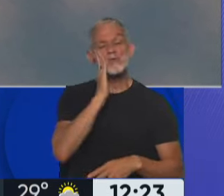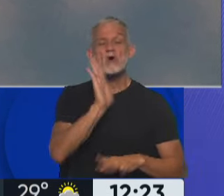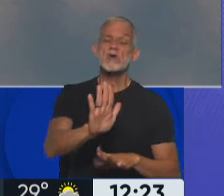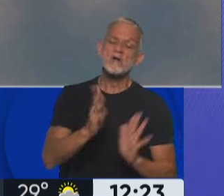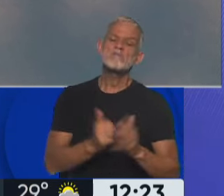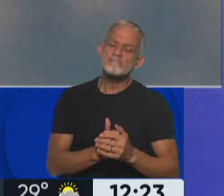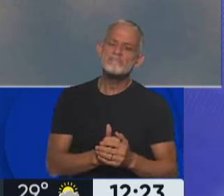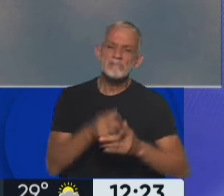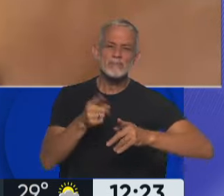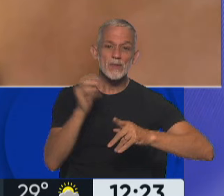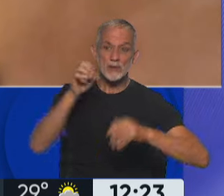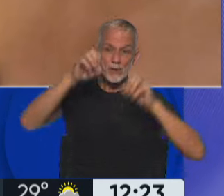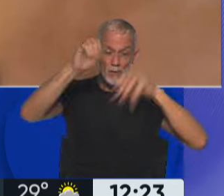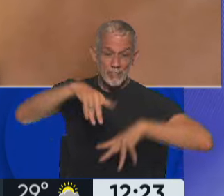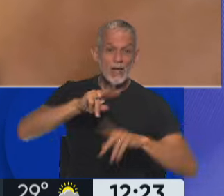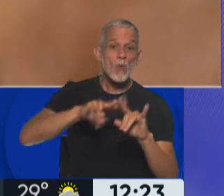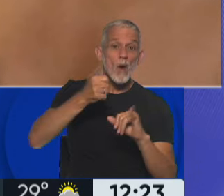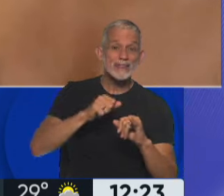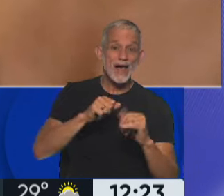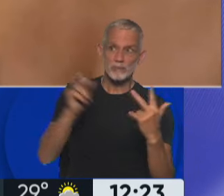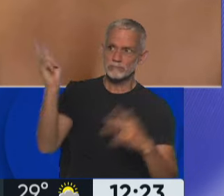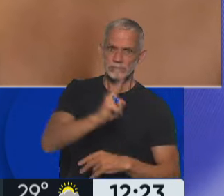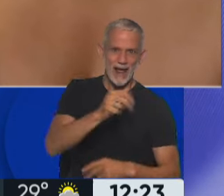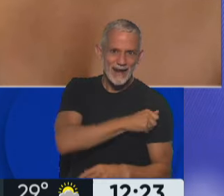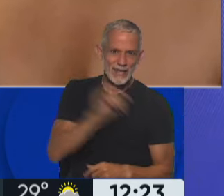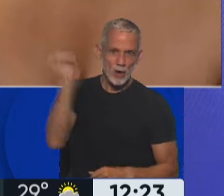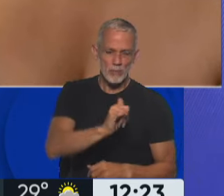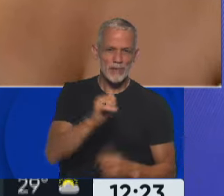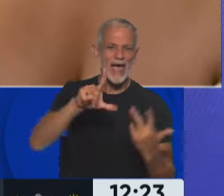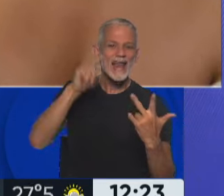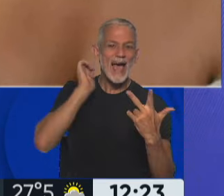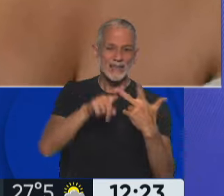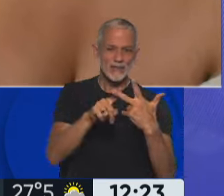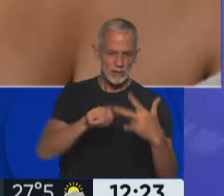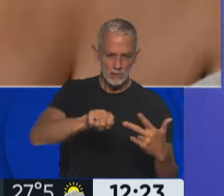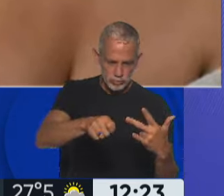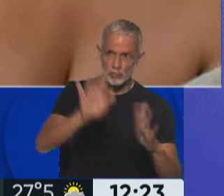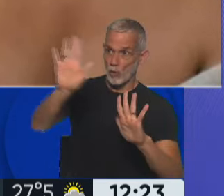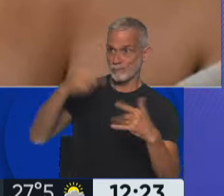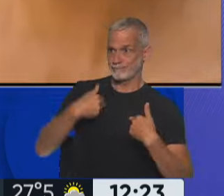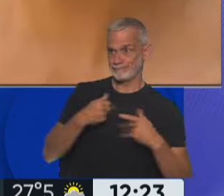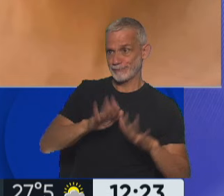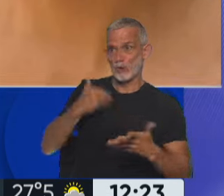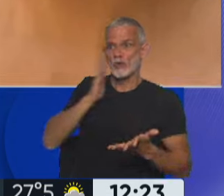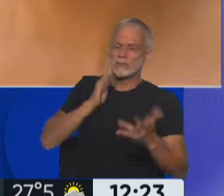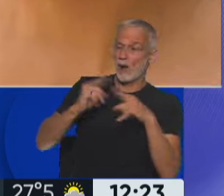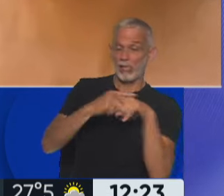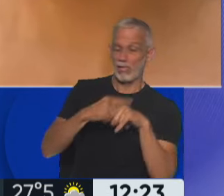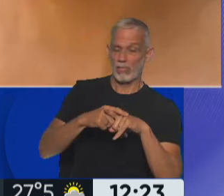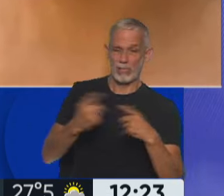el tema es que justo viene wanara con elegante desde río llegan van abrir No acá estoy yo discusión